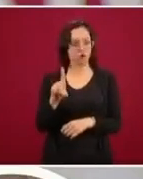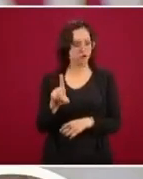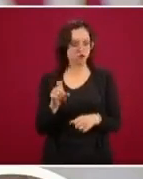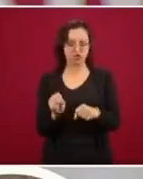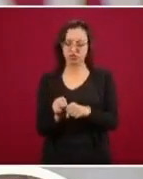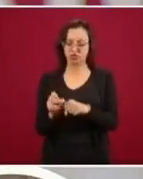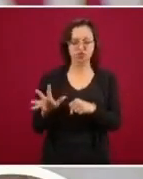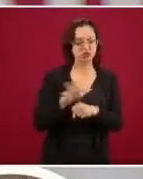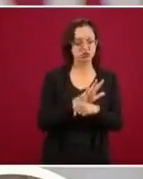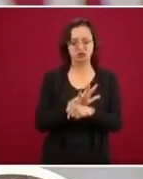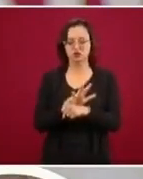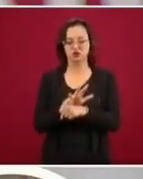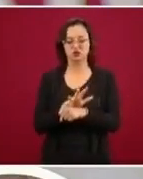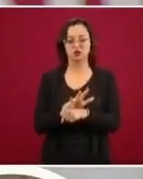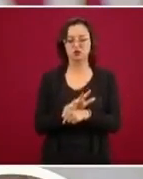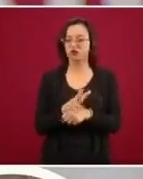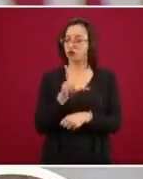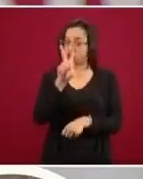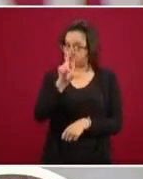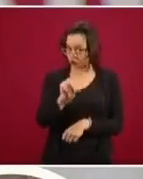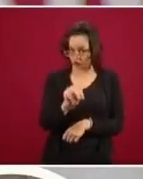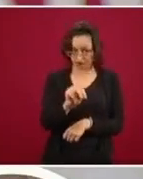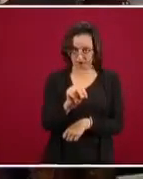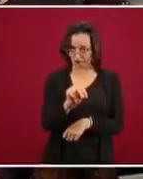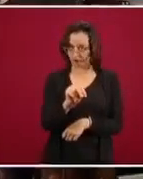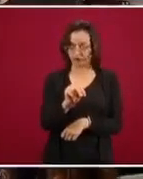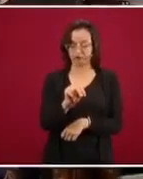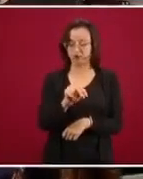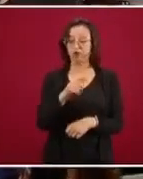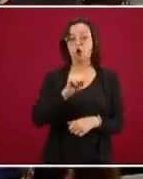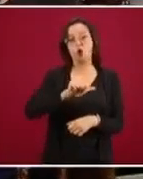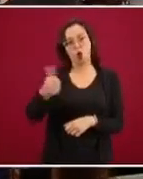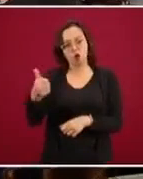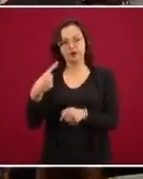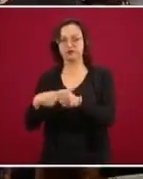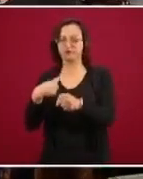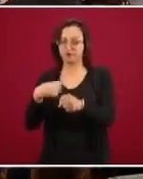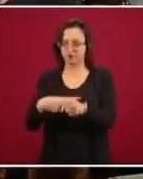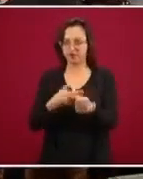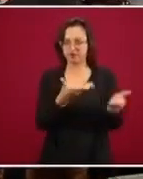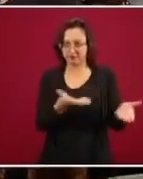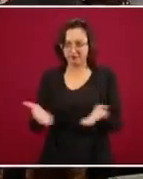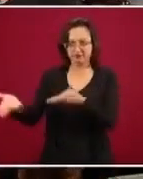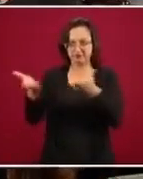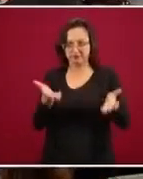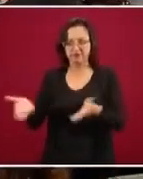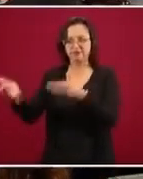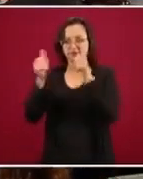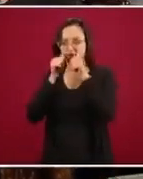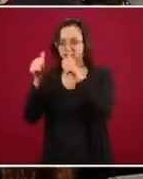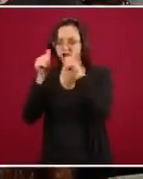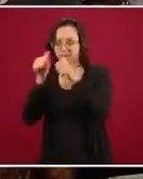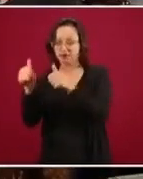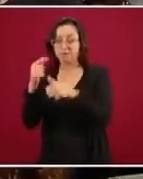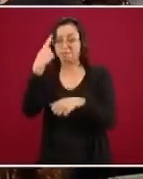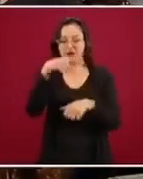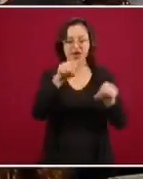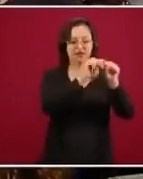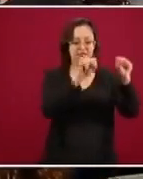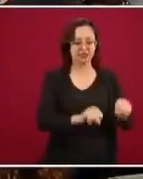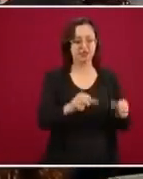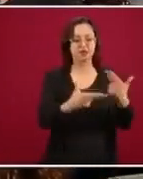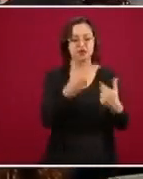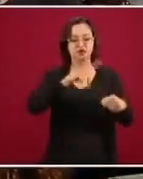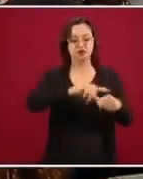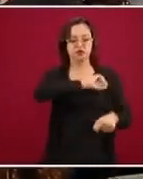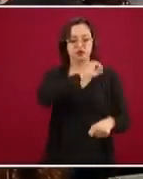cop 2 kovic 19 permitiendo con ello que todos los esfuerzos del sistema nacional de